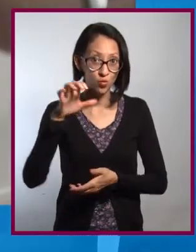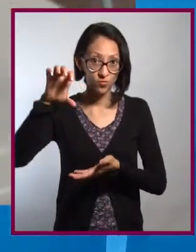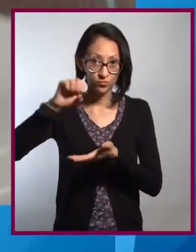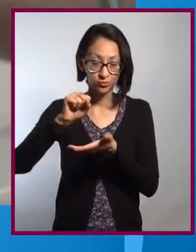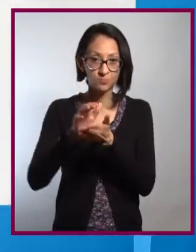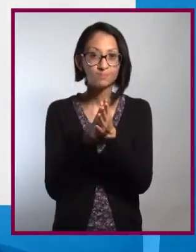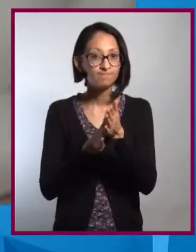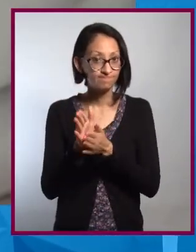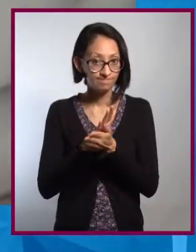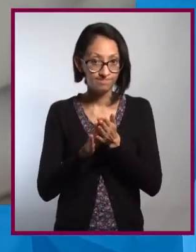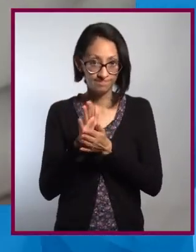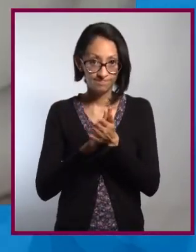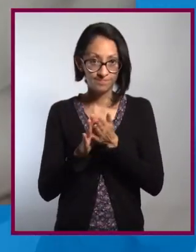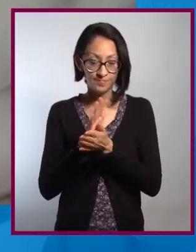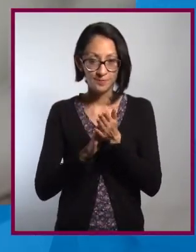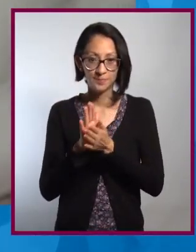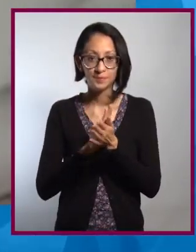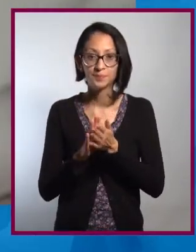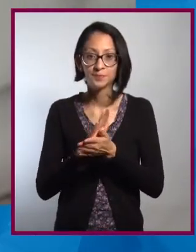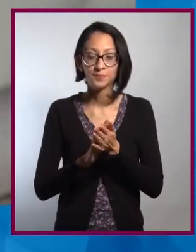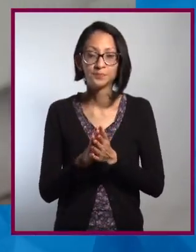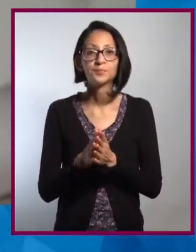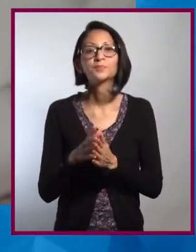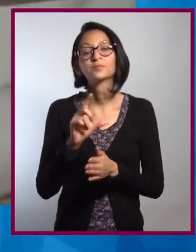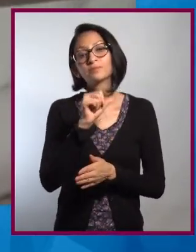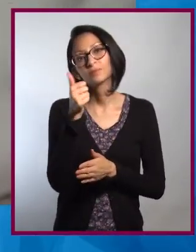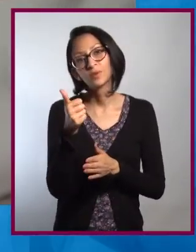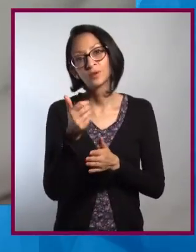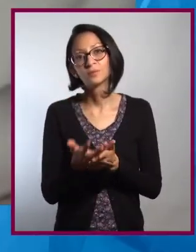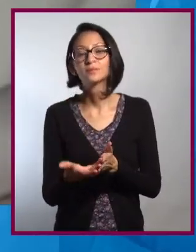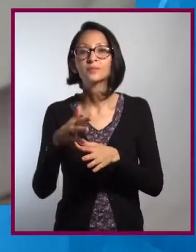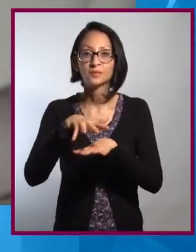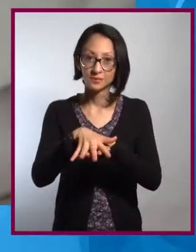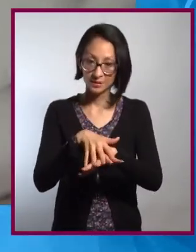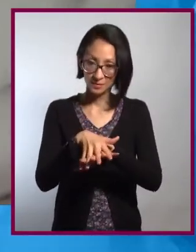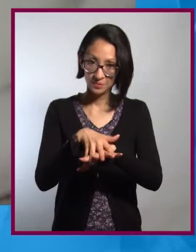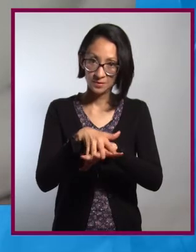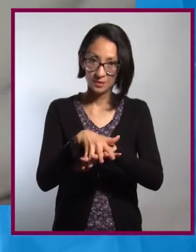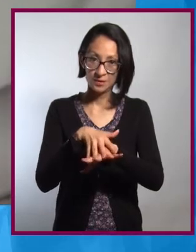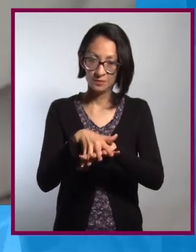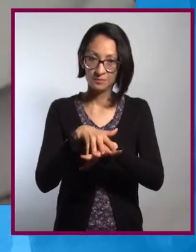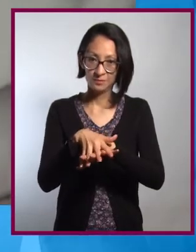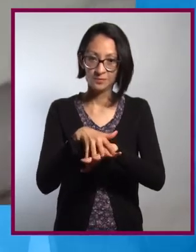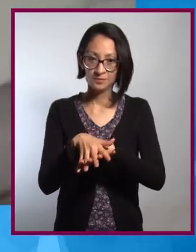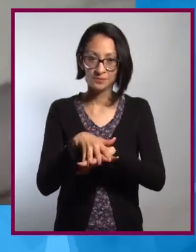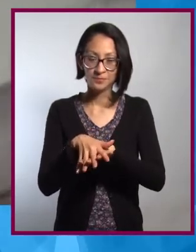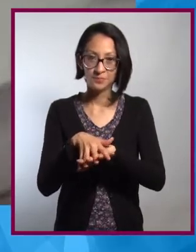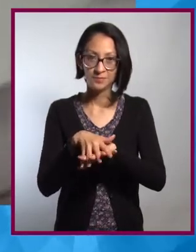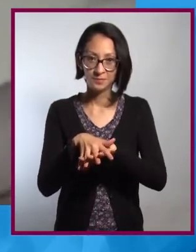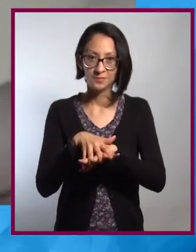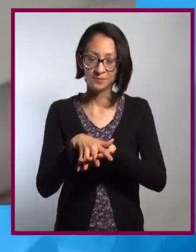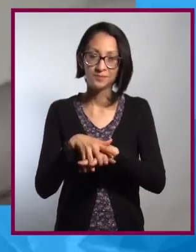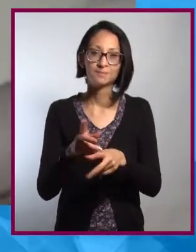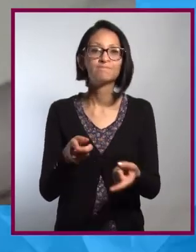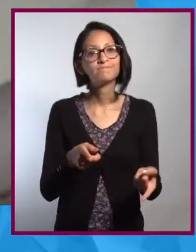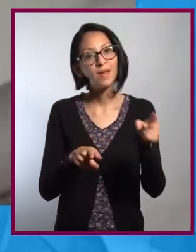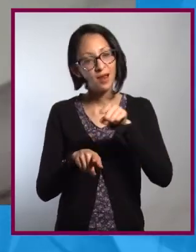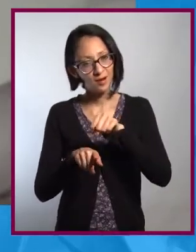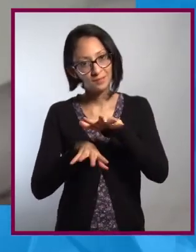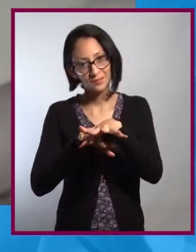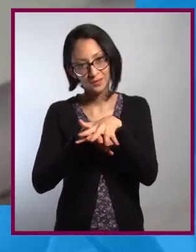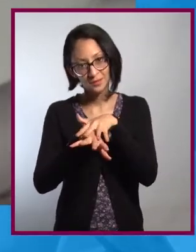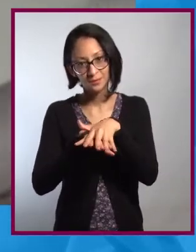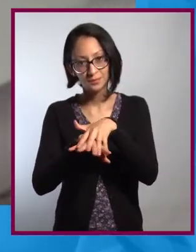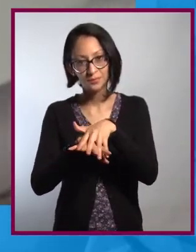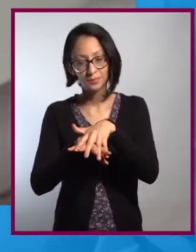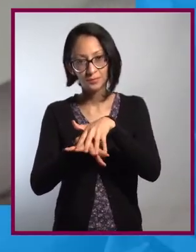2 manos. Frota la palma de la mano derecha contra la palma de la mano izquierda con los dedos entrelazados y del otro lado de la mano derecha